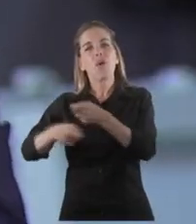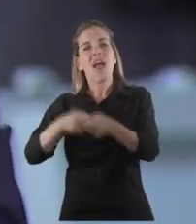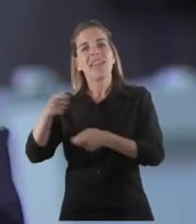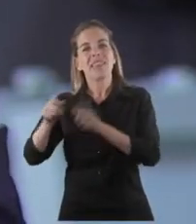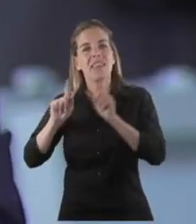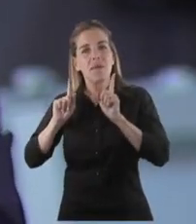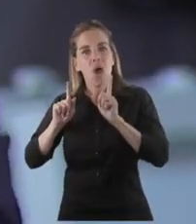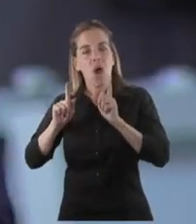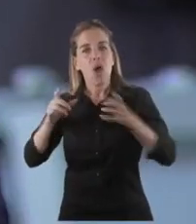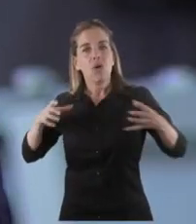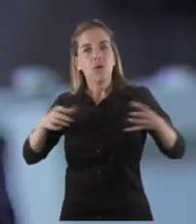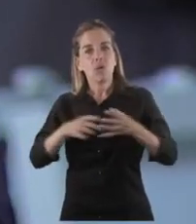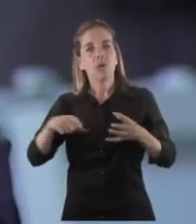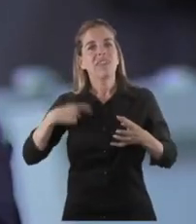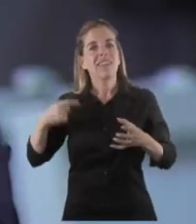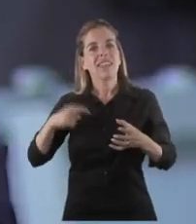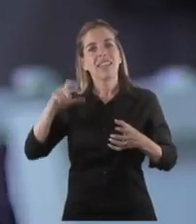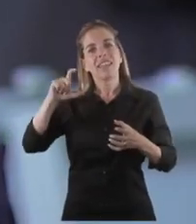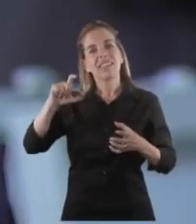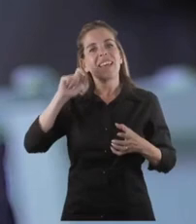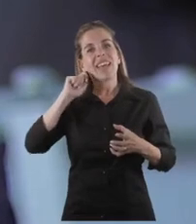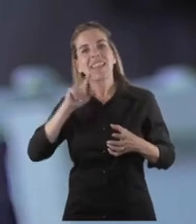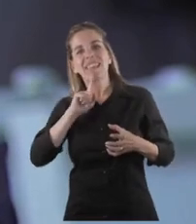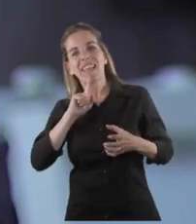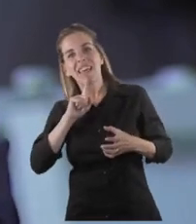la CGT del Brasil,